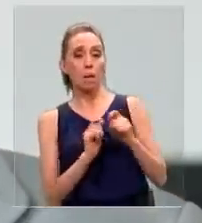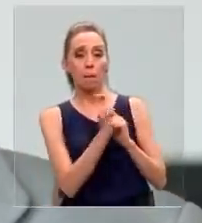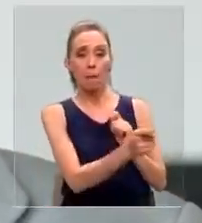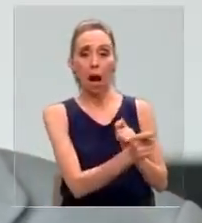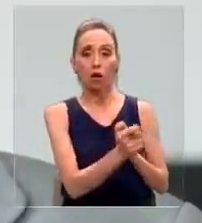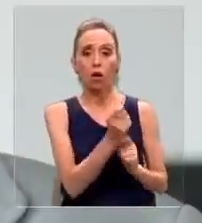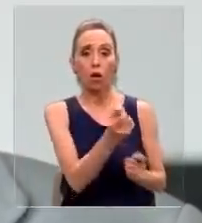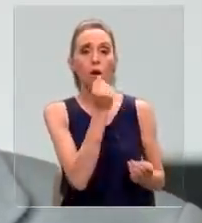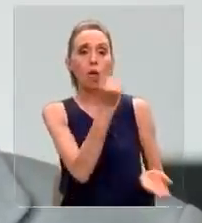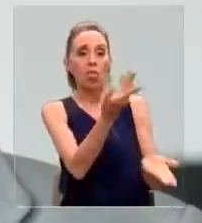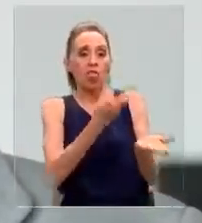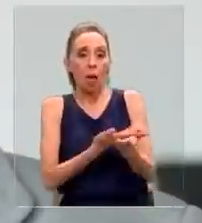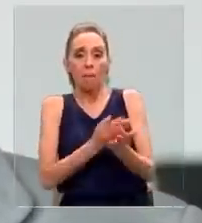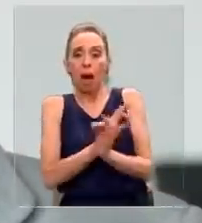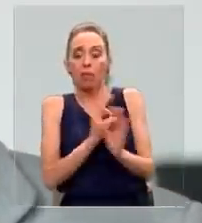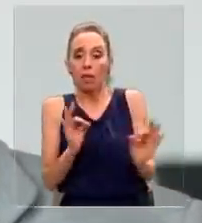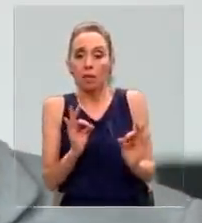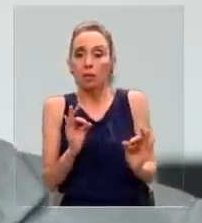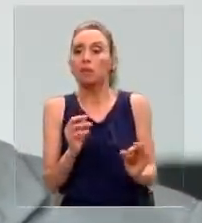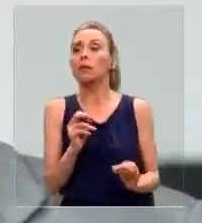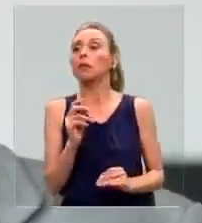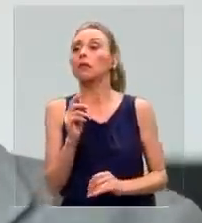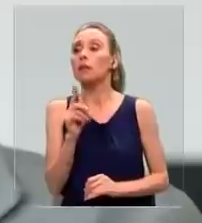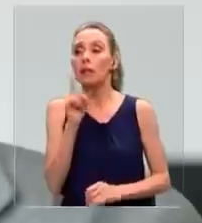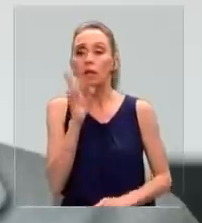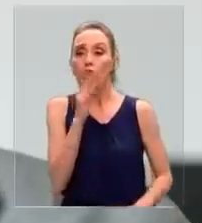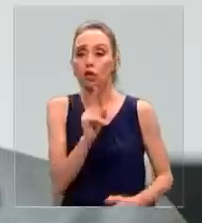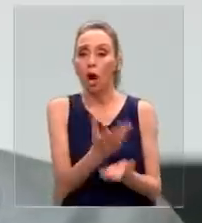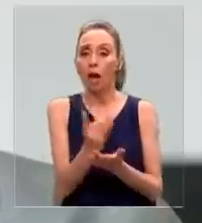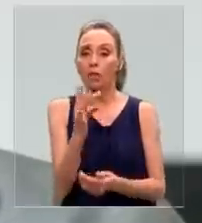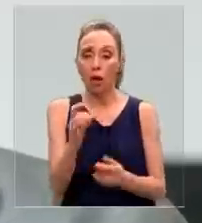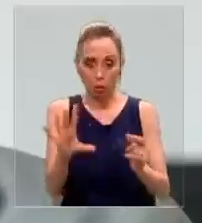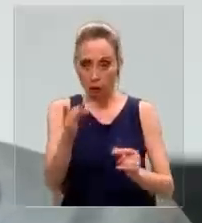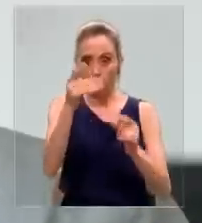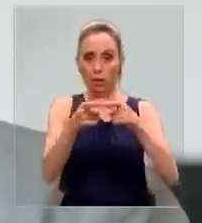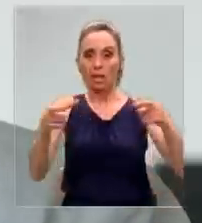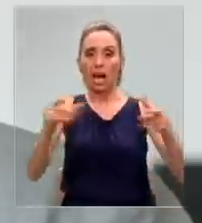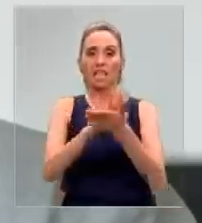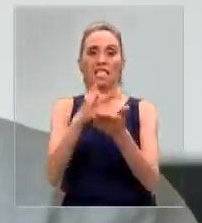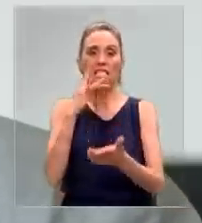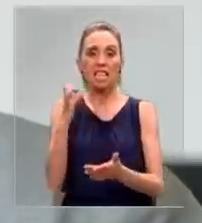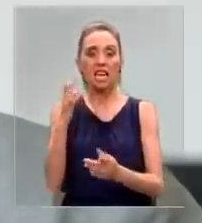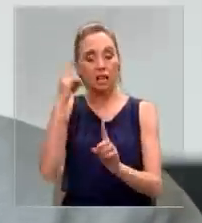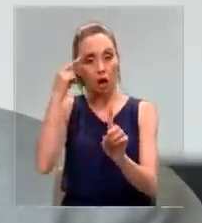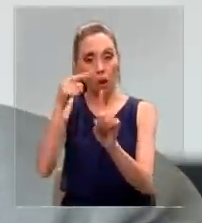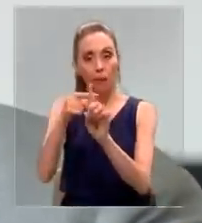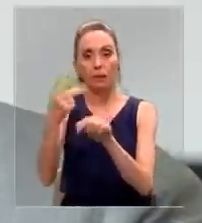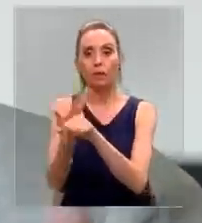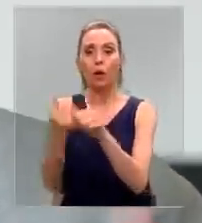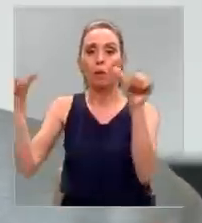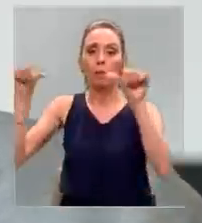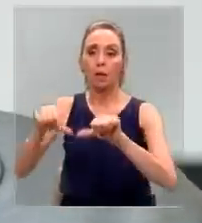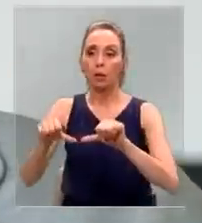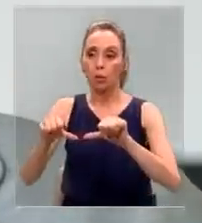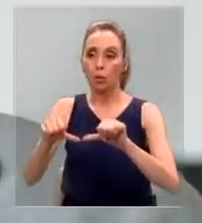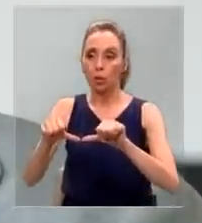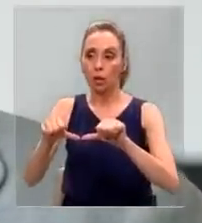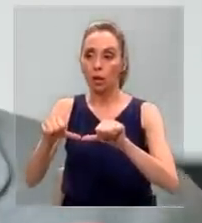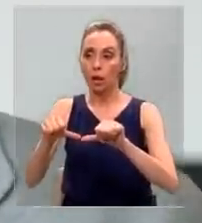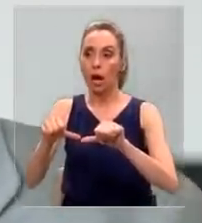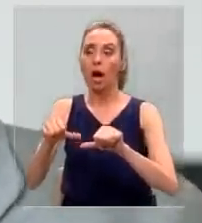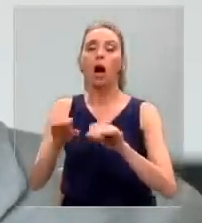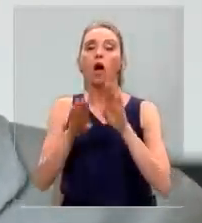ni demandados, porque no existe ninguna deuda, aparecen estos cheques, ¿cierto?, con el objeto de perjudicar, me imagino yo,